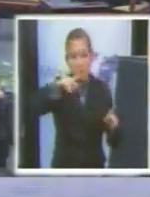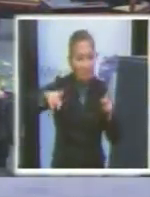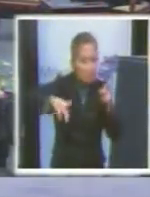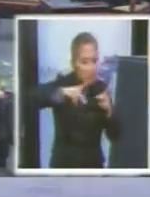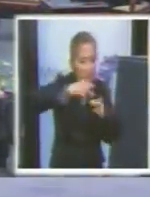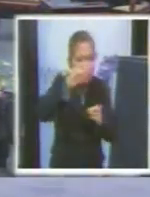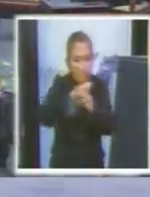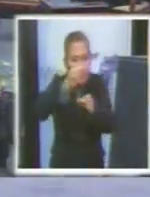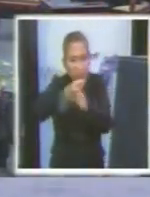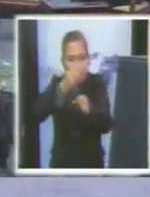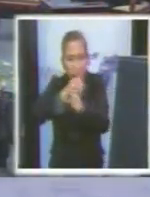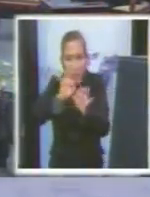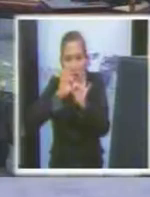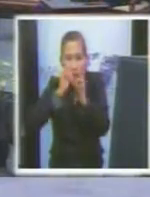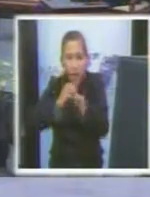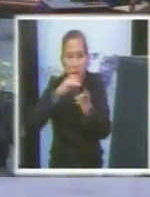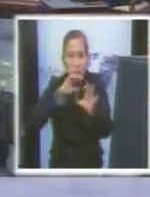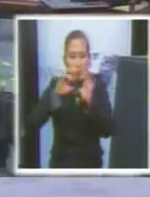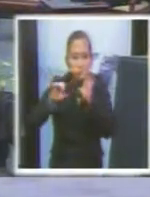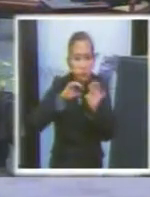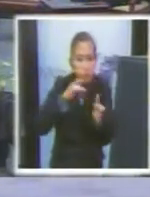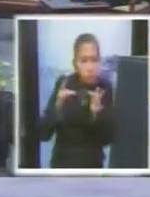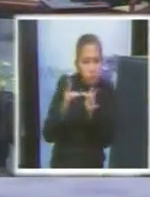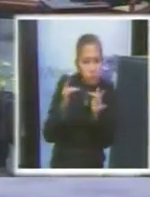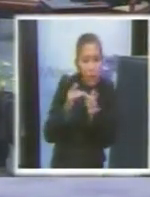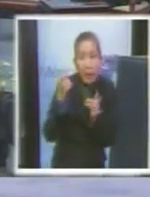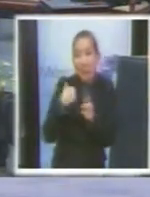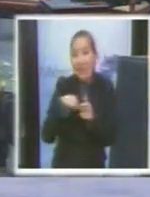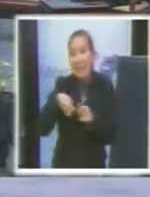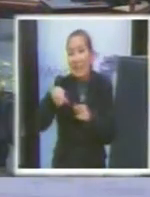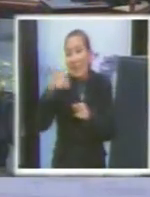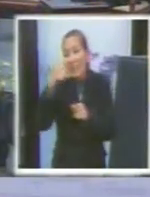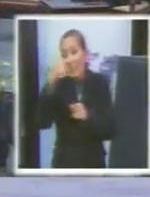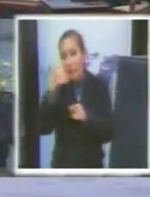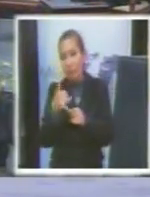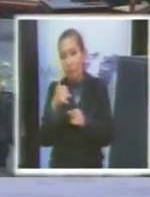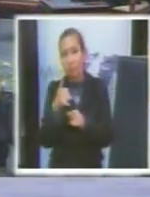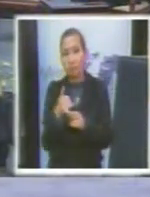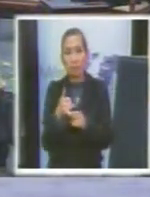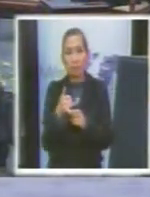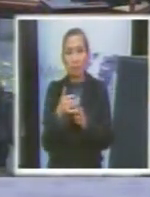perfeccionar nuestros mecanismos de comunicación y nuestras